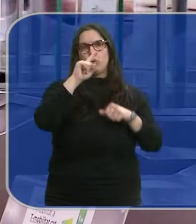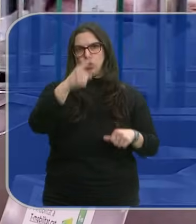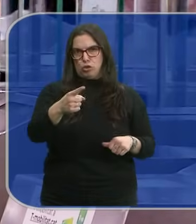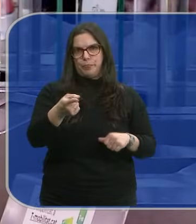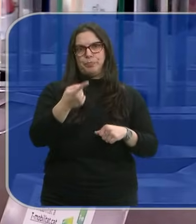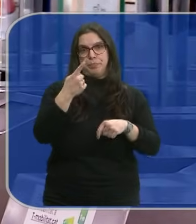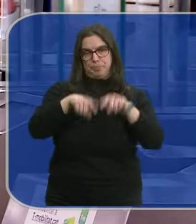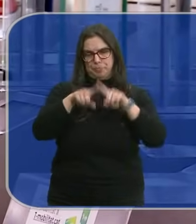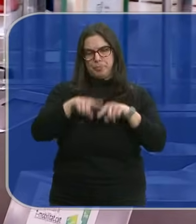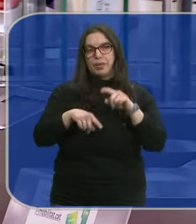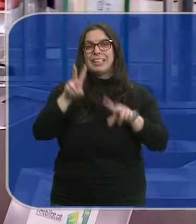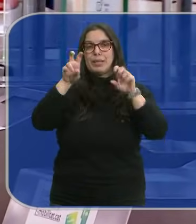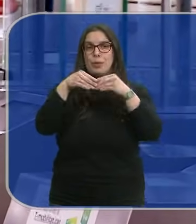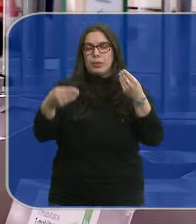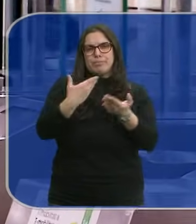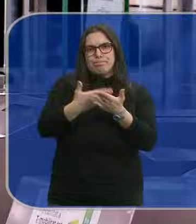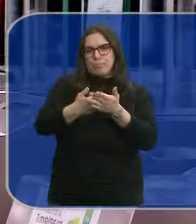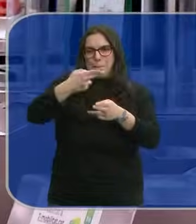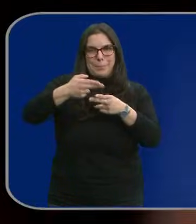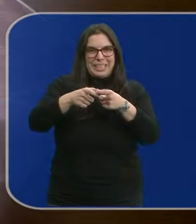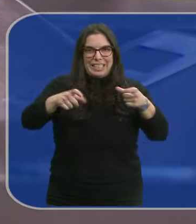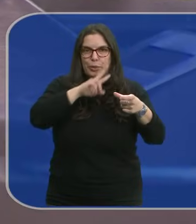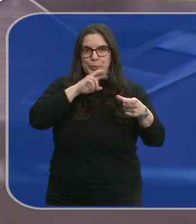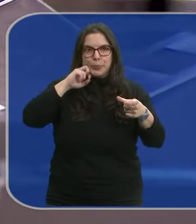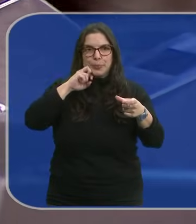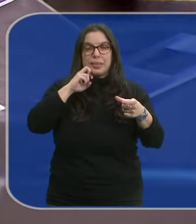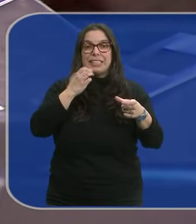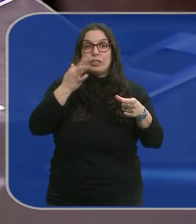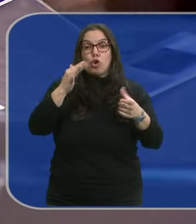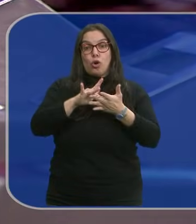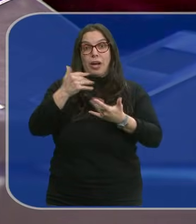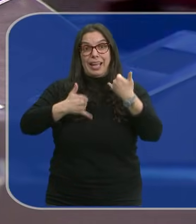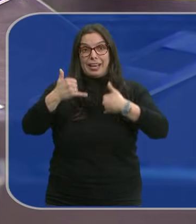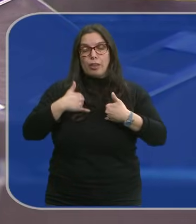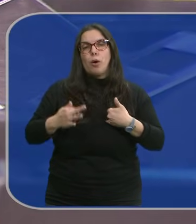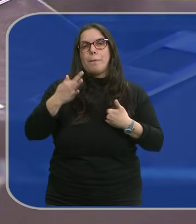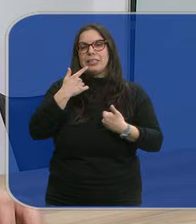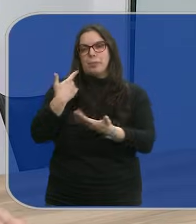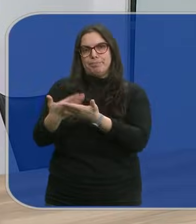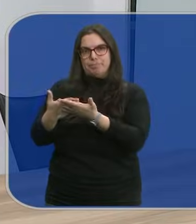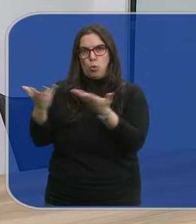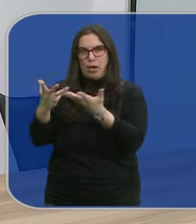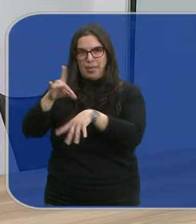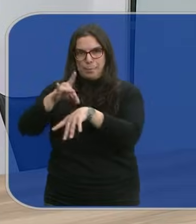persona. En cuanto a documentación, lo primordial es el billete del viaje. Si se trata de heridos, además, tienen que reclamar parte médico de urgencias, parte de lesiones,